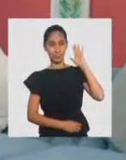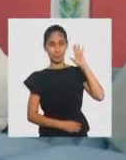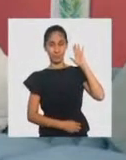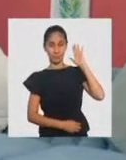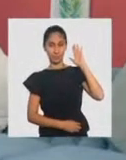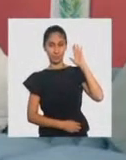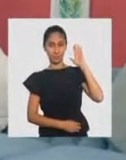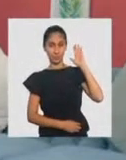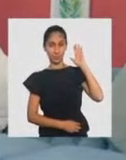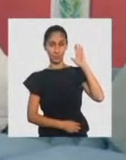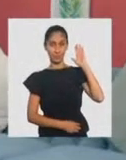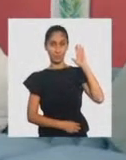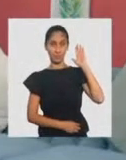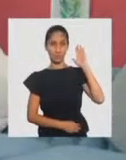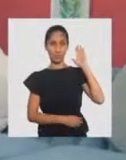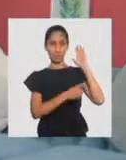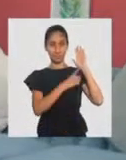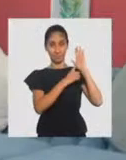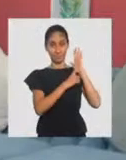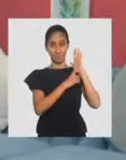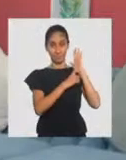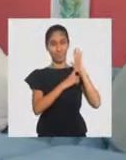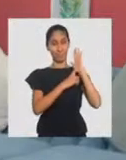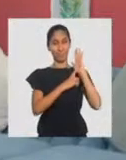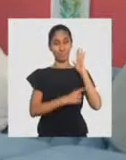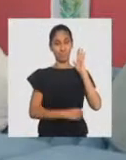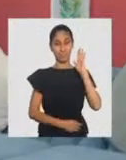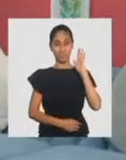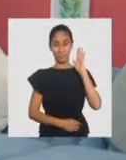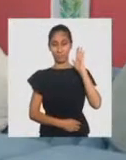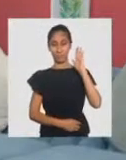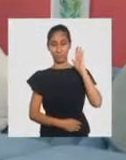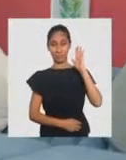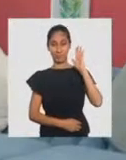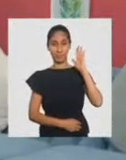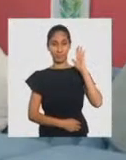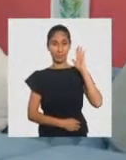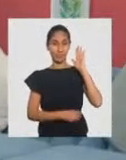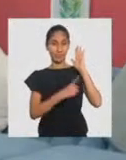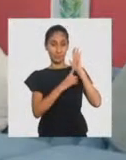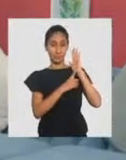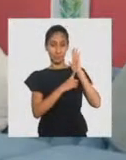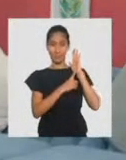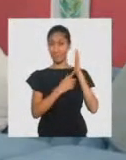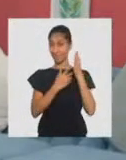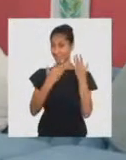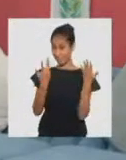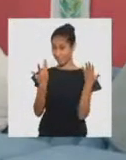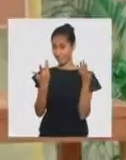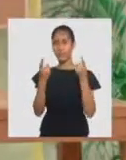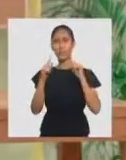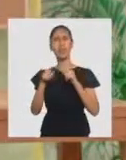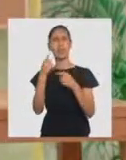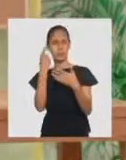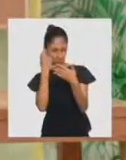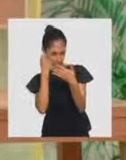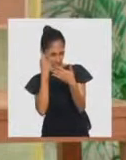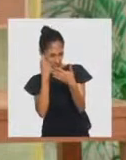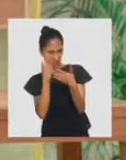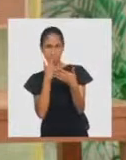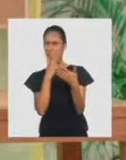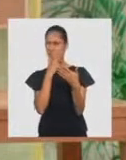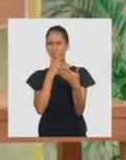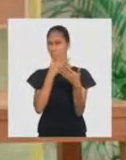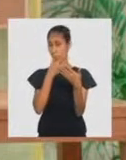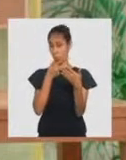equivalentes si al final de cada periodo producen el mismo interés con diferente periodicidad y el mismo capital. Para comprender mejor